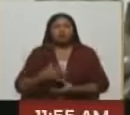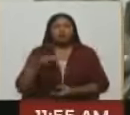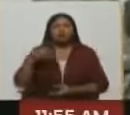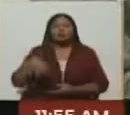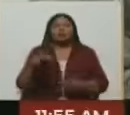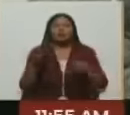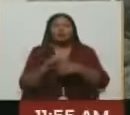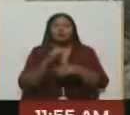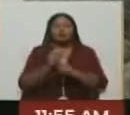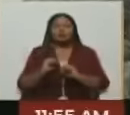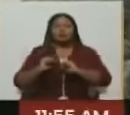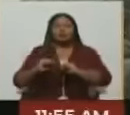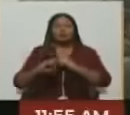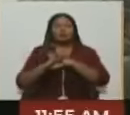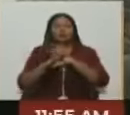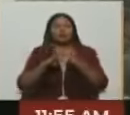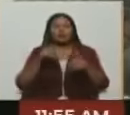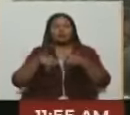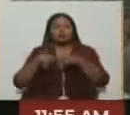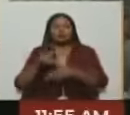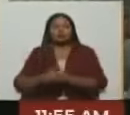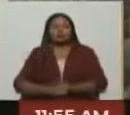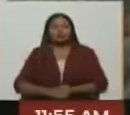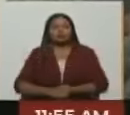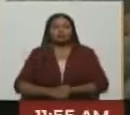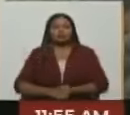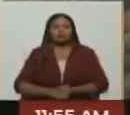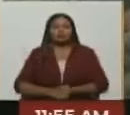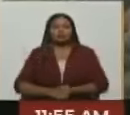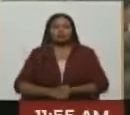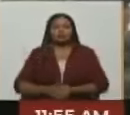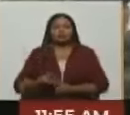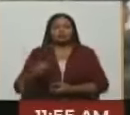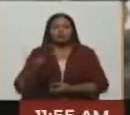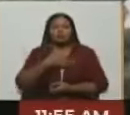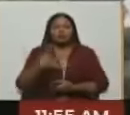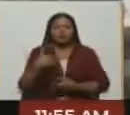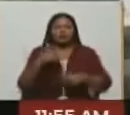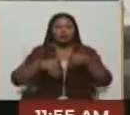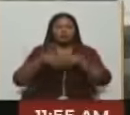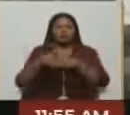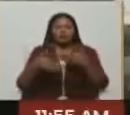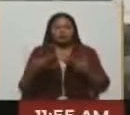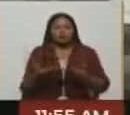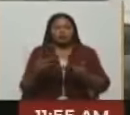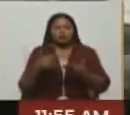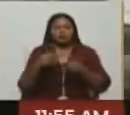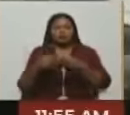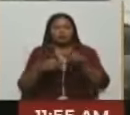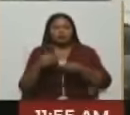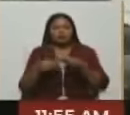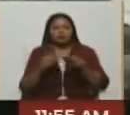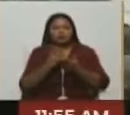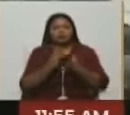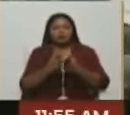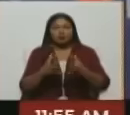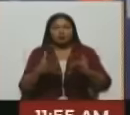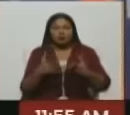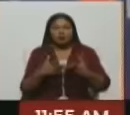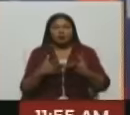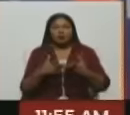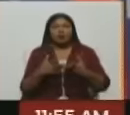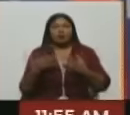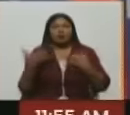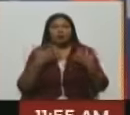el que impidió las elecciones. Ellos eran los que no querían las elecciones, los que han sido siempre ganados a la guerra